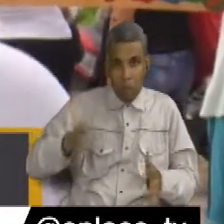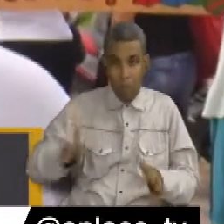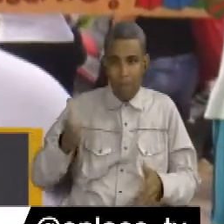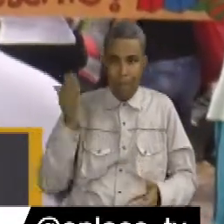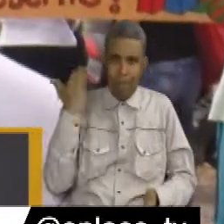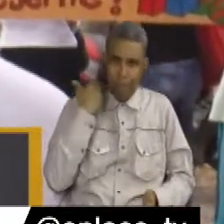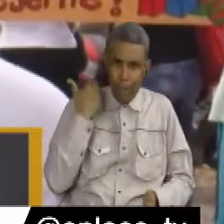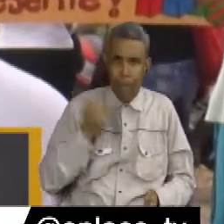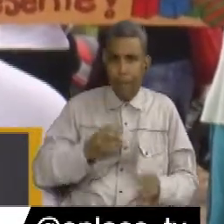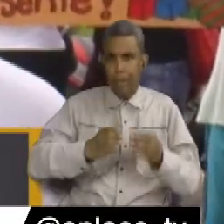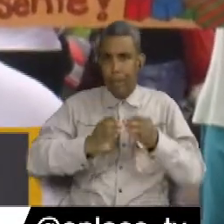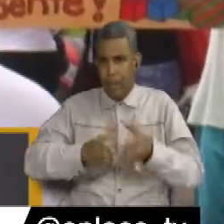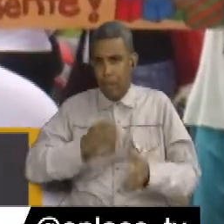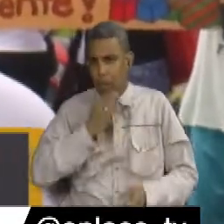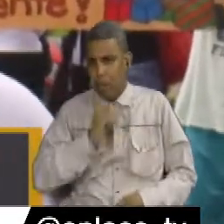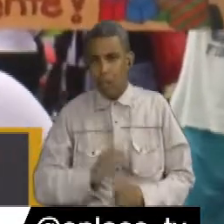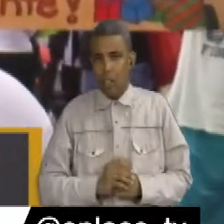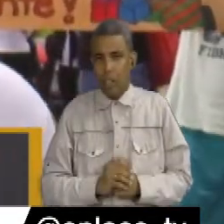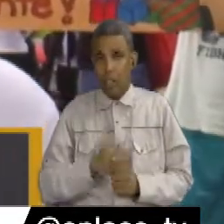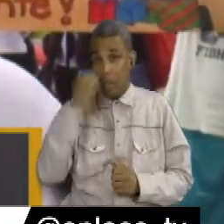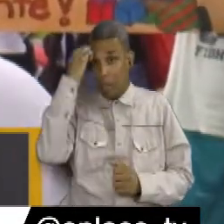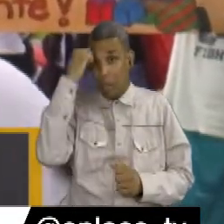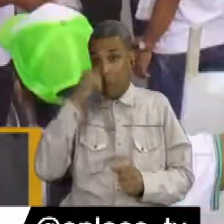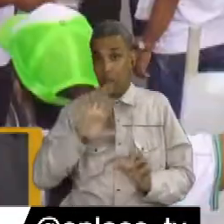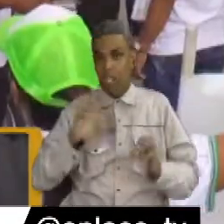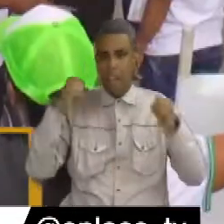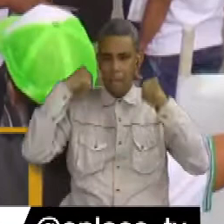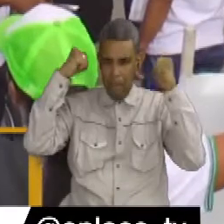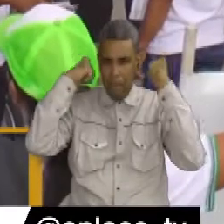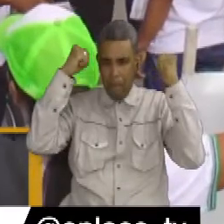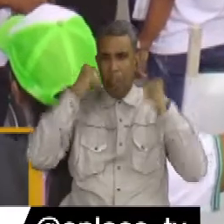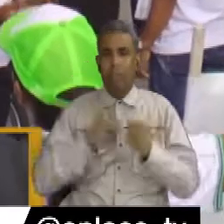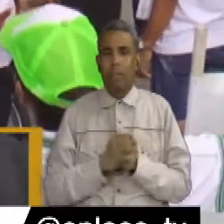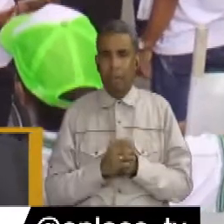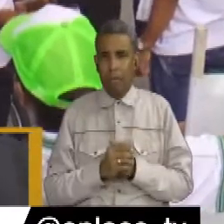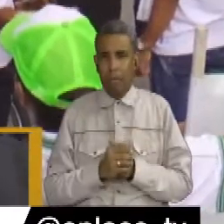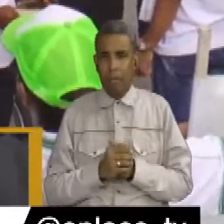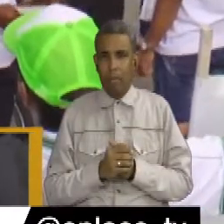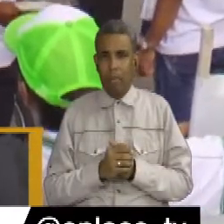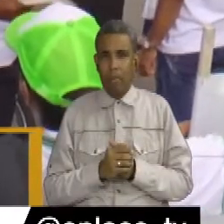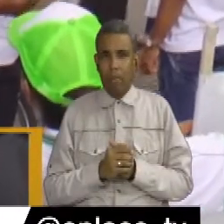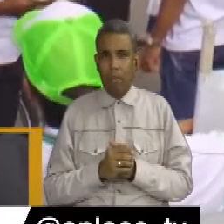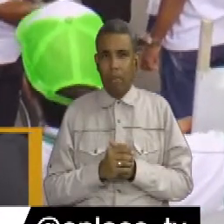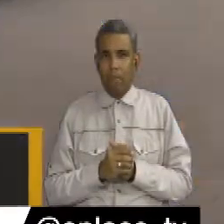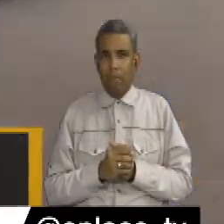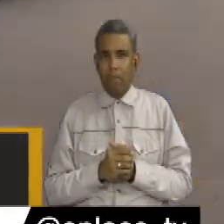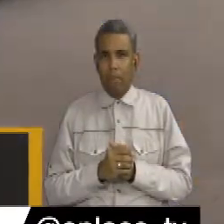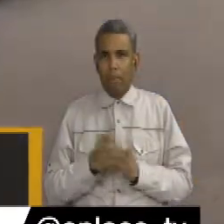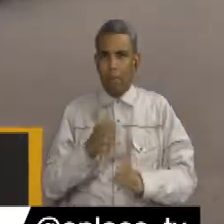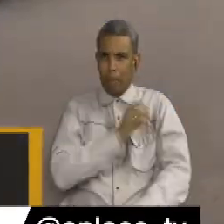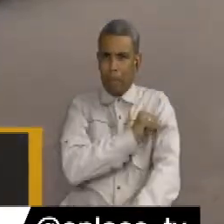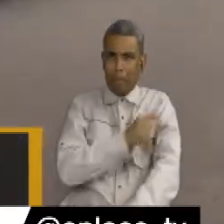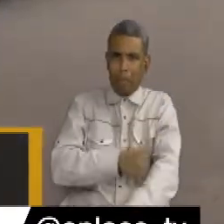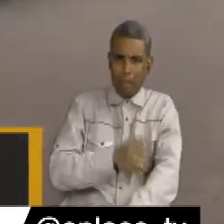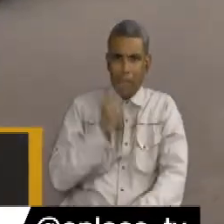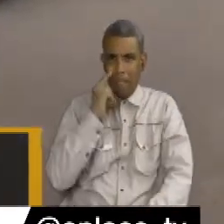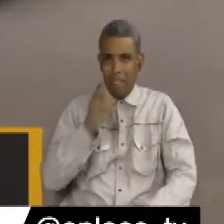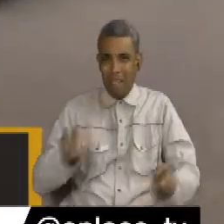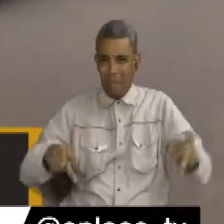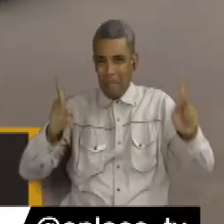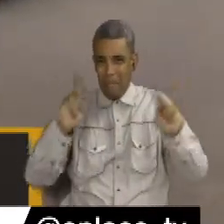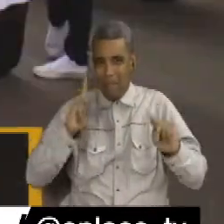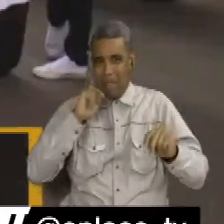porque un 90% de los docentes estamos en paro. Cada 20 minutos los maestros bloquean el tránsito de manera pacífica entre Barranca Bermeja y